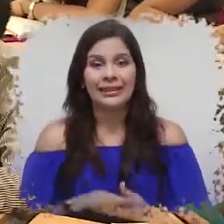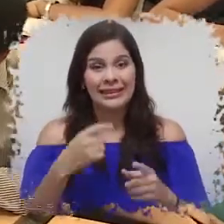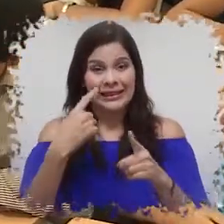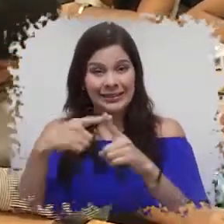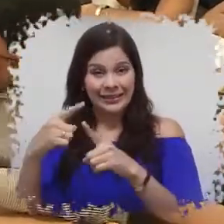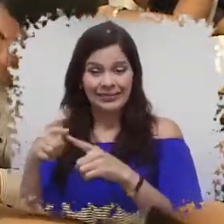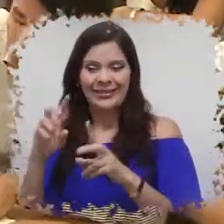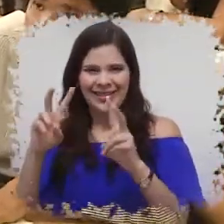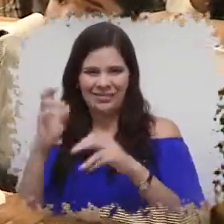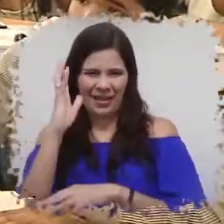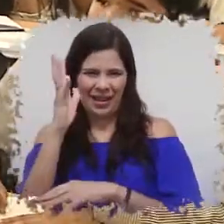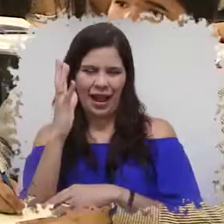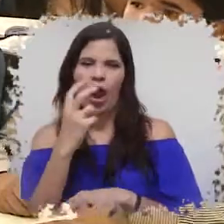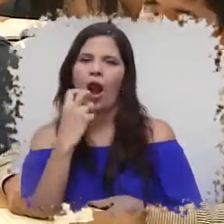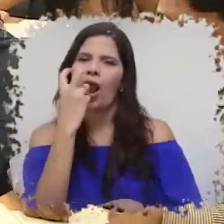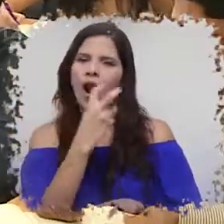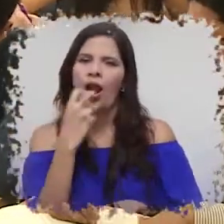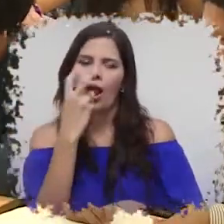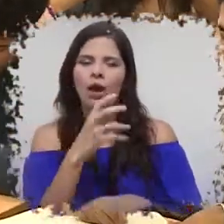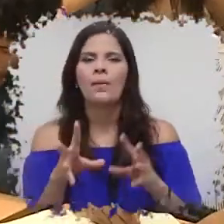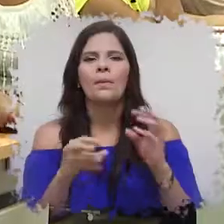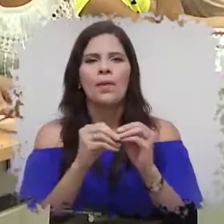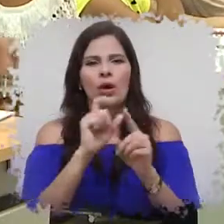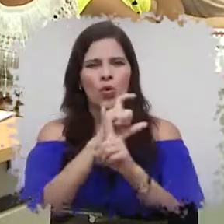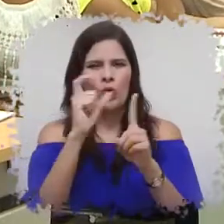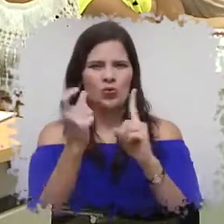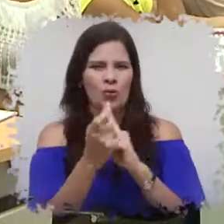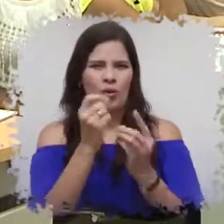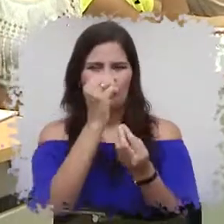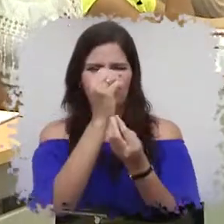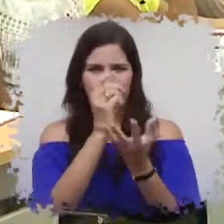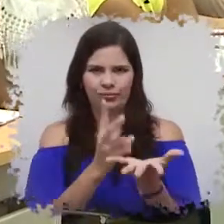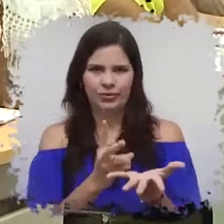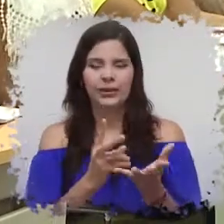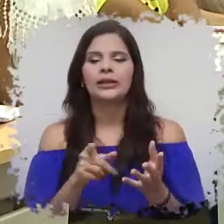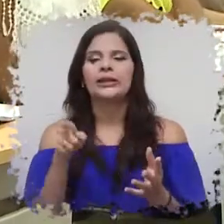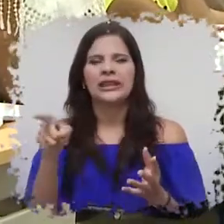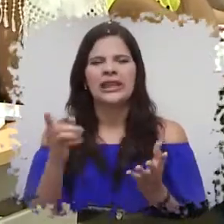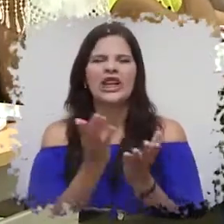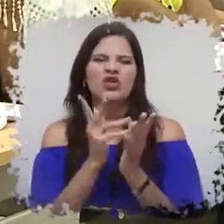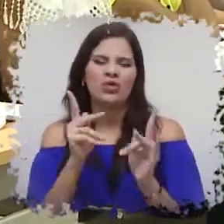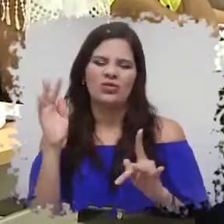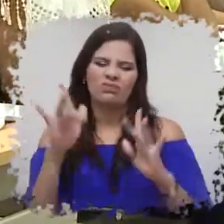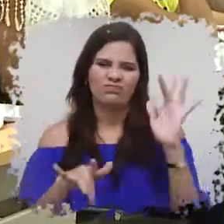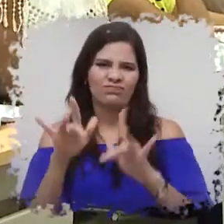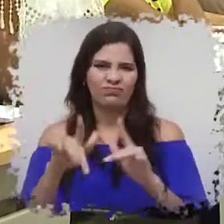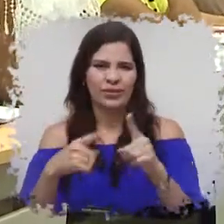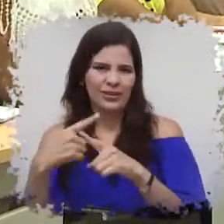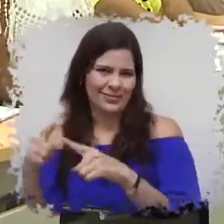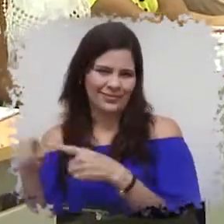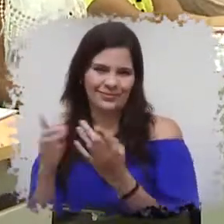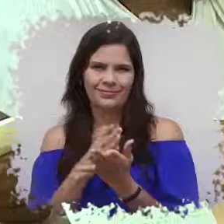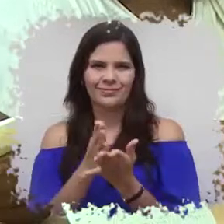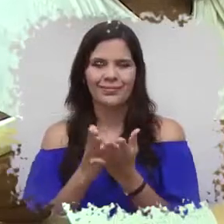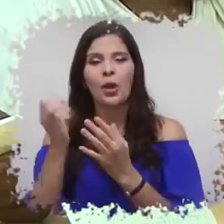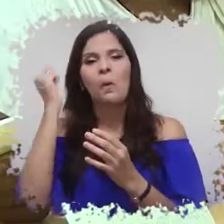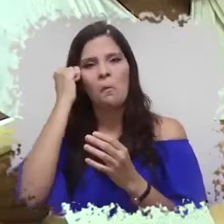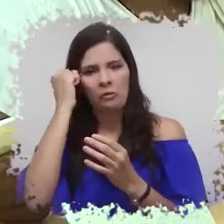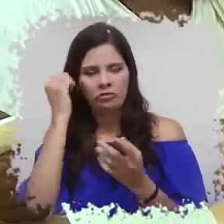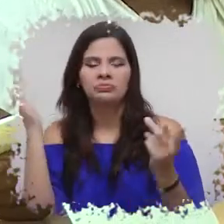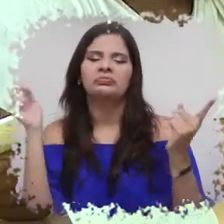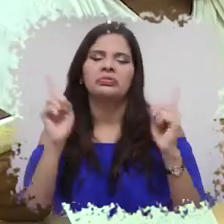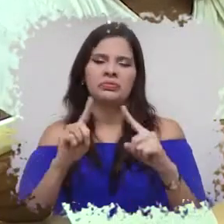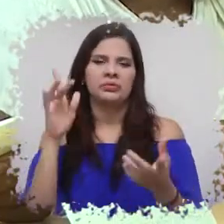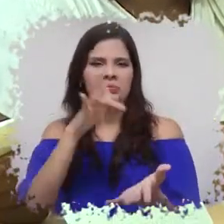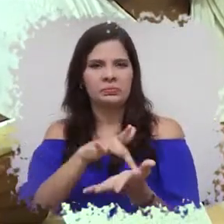y pluriculturalidad contó con la participación de estudiantes de diferentes programas académicos y docentes de la institución, al